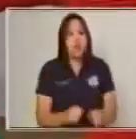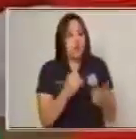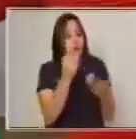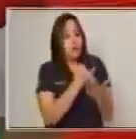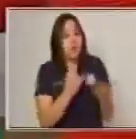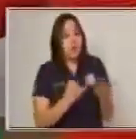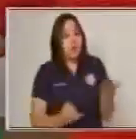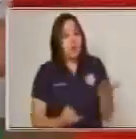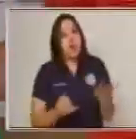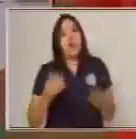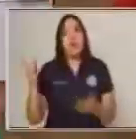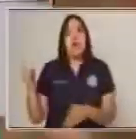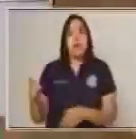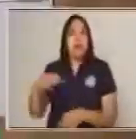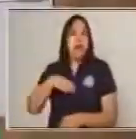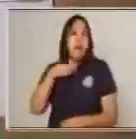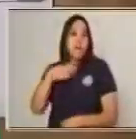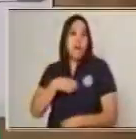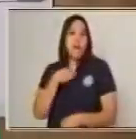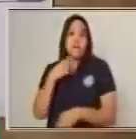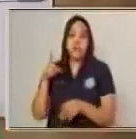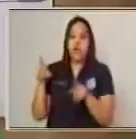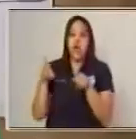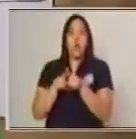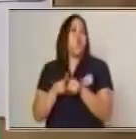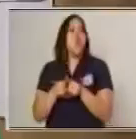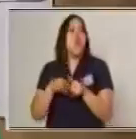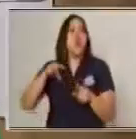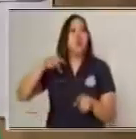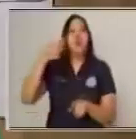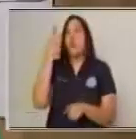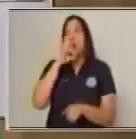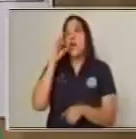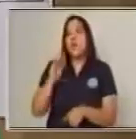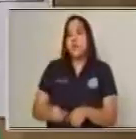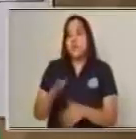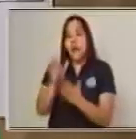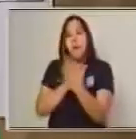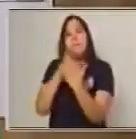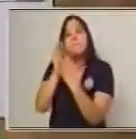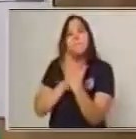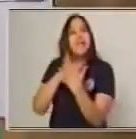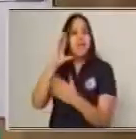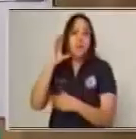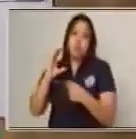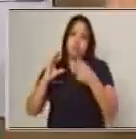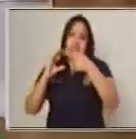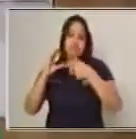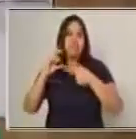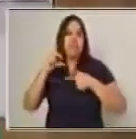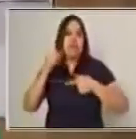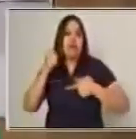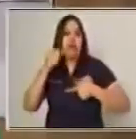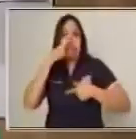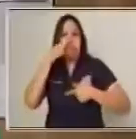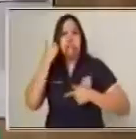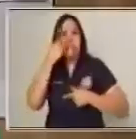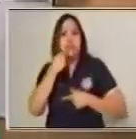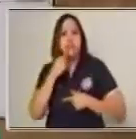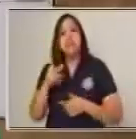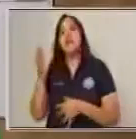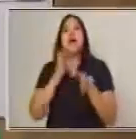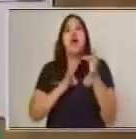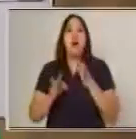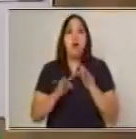ejemplo, a la maestra y a María pintando las latas Podríamos dibujar a alguien